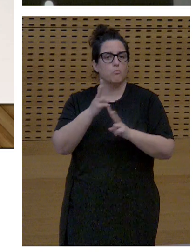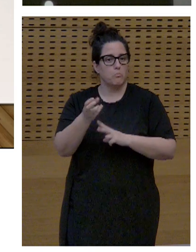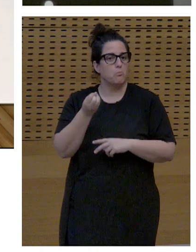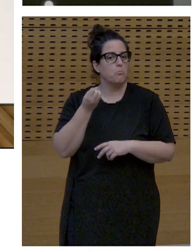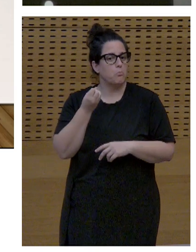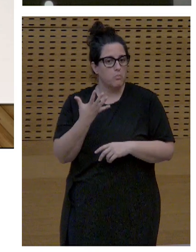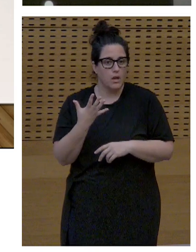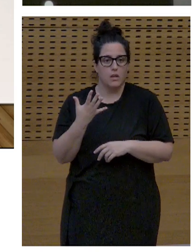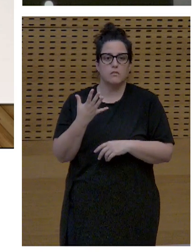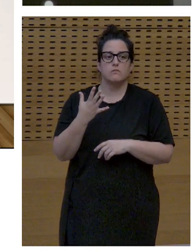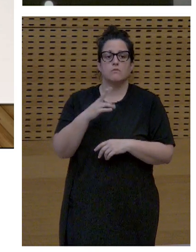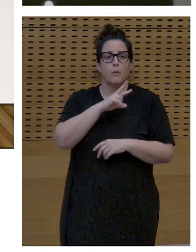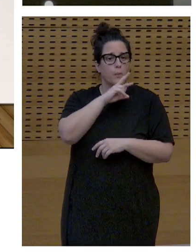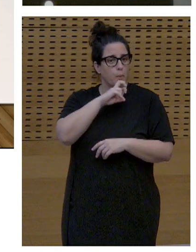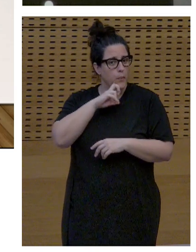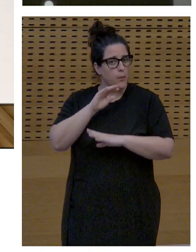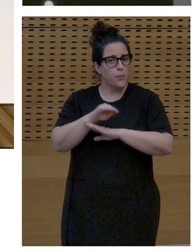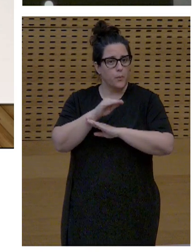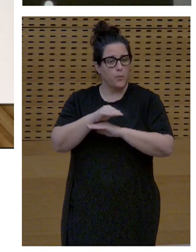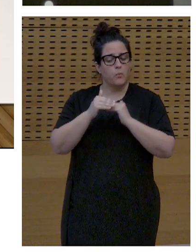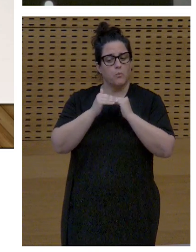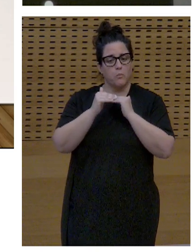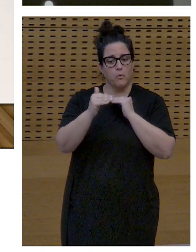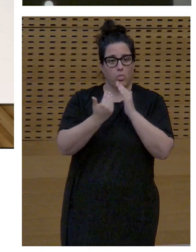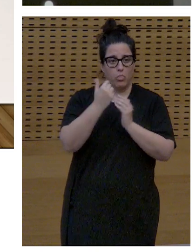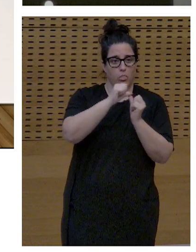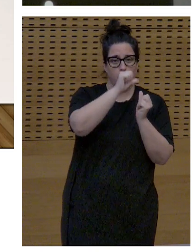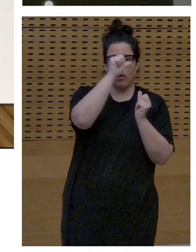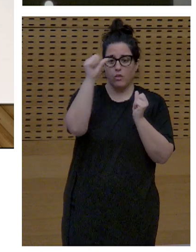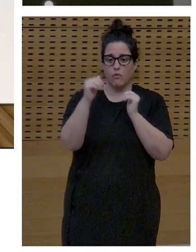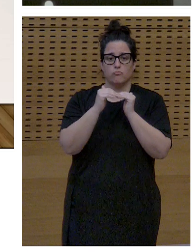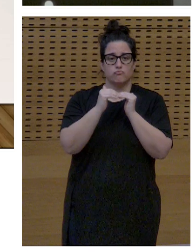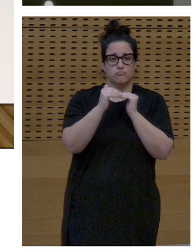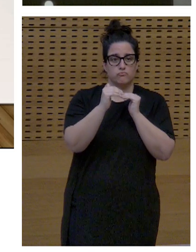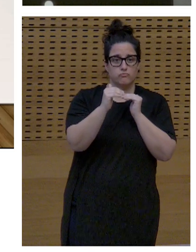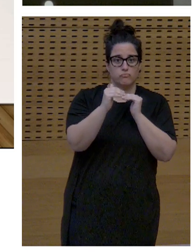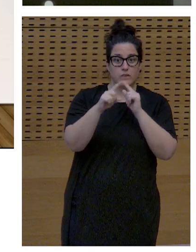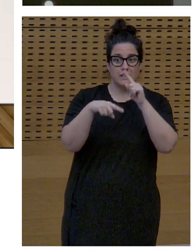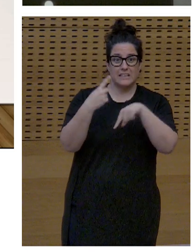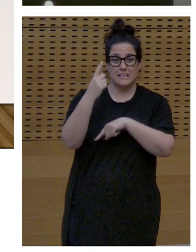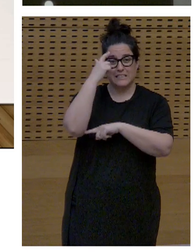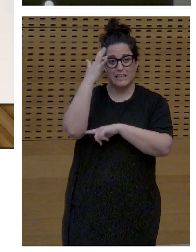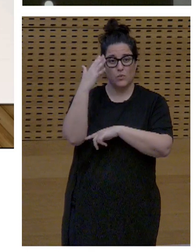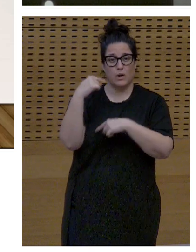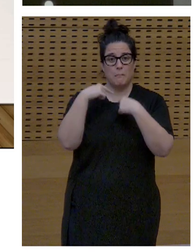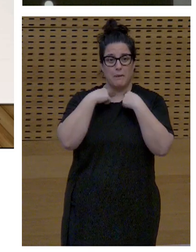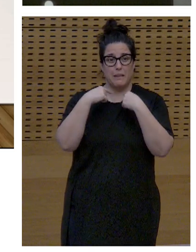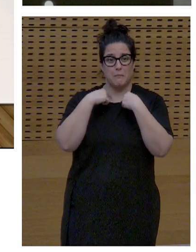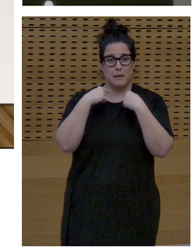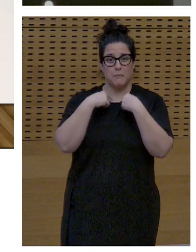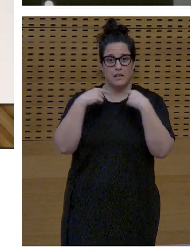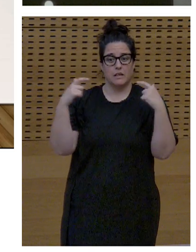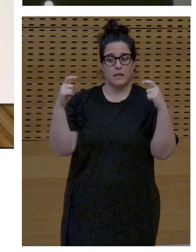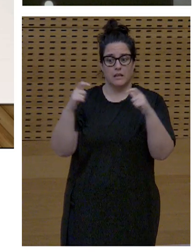respuesta, se mantiene todo muy, muy estable a lo largo del día y a medida que vamos perdiendo más neuronas aparece esto, que